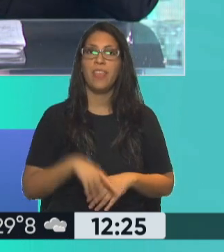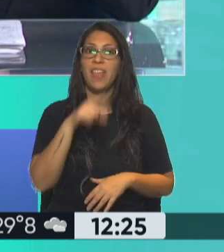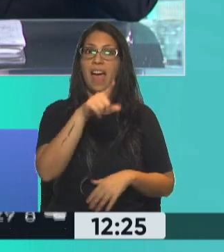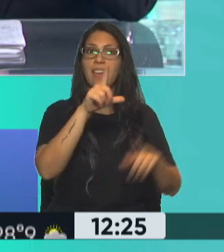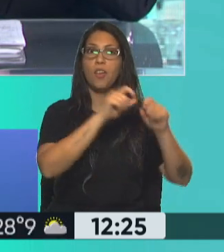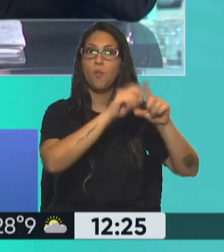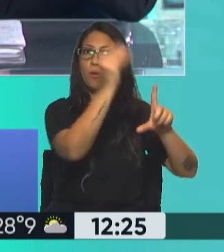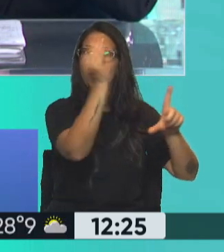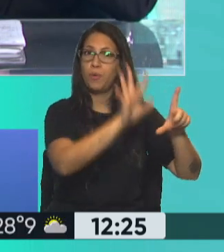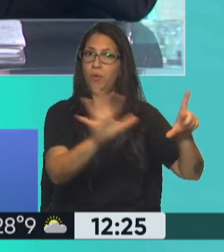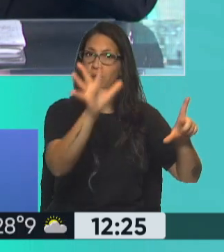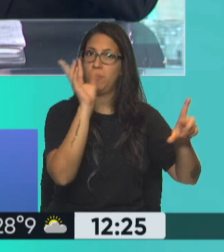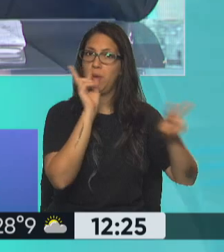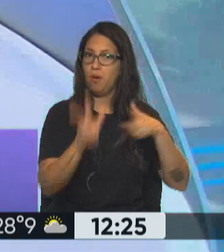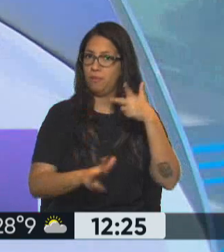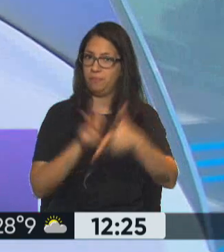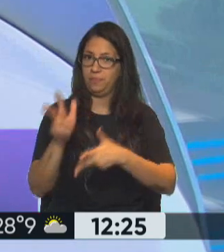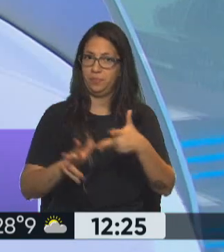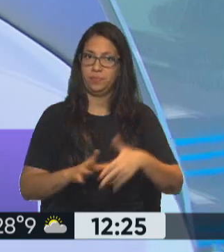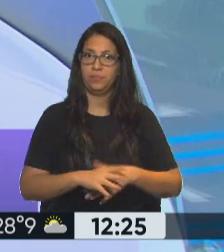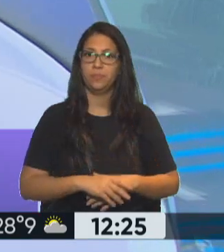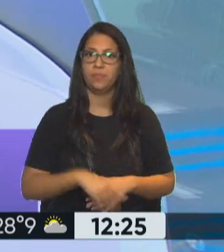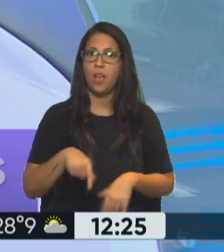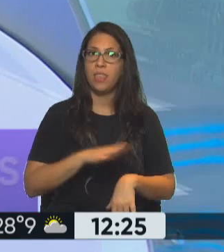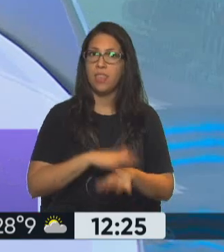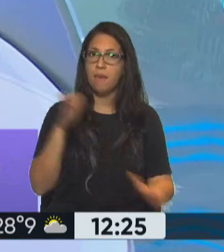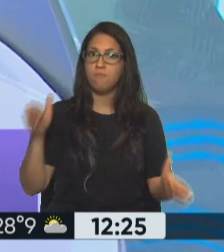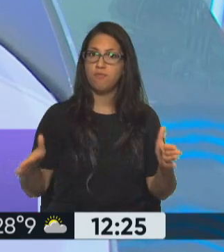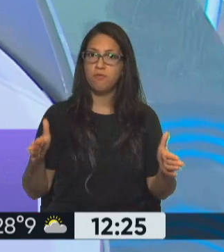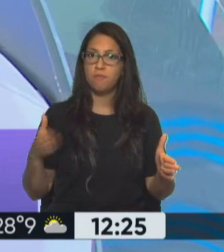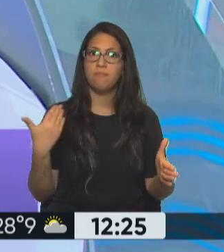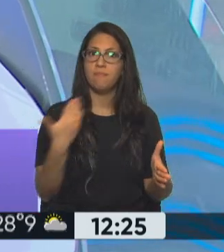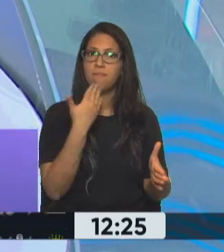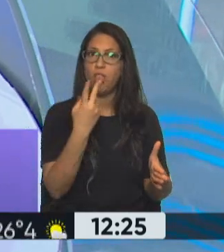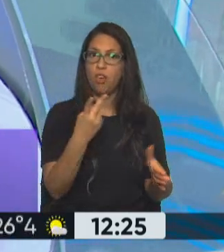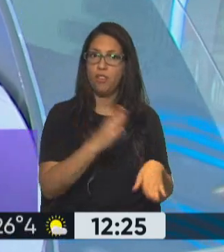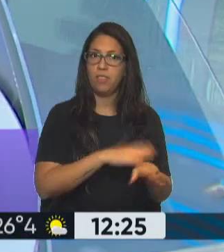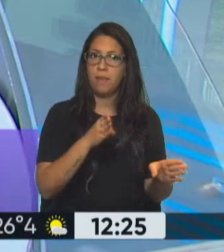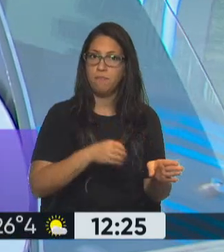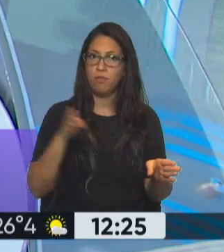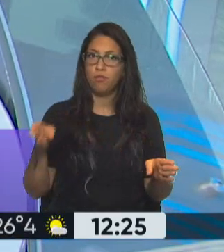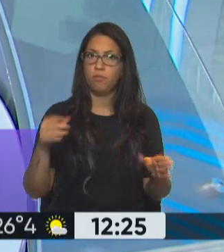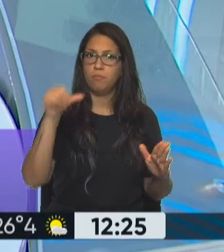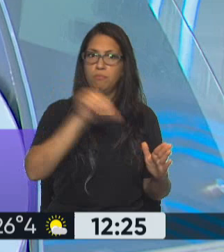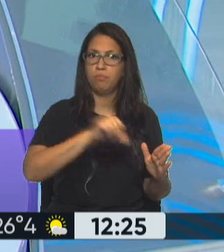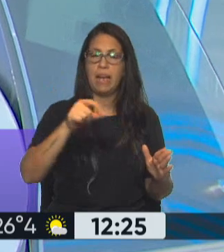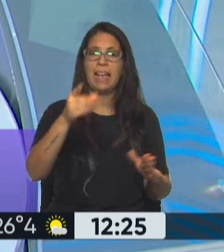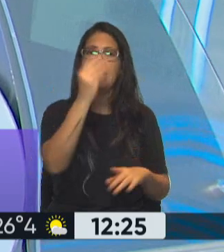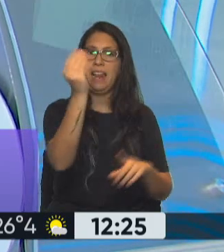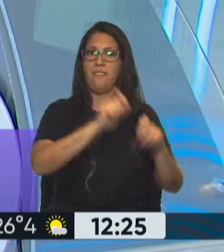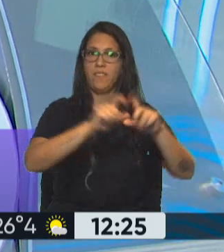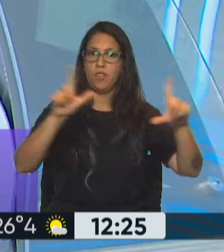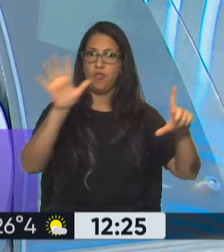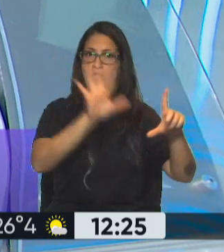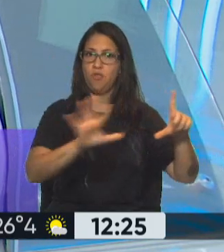hablar, porque este periodo de recuperación se da después de 2 periodos consecutivos de baja. Claro. Acá está el gráfico.